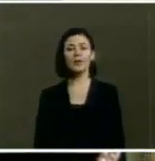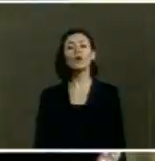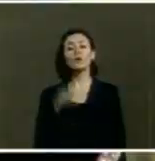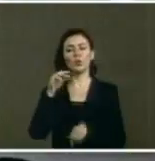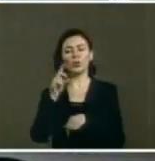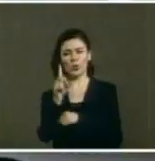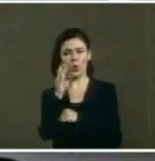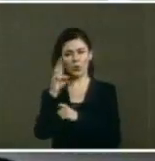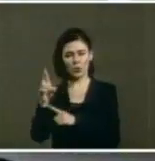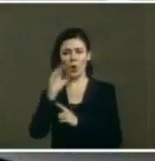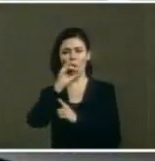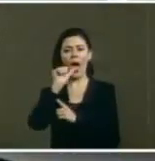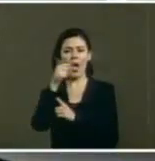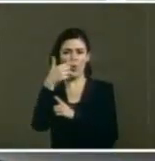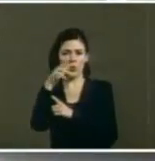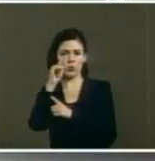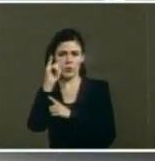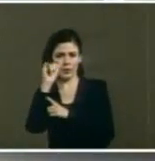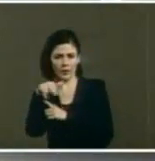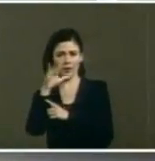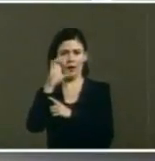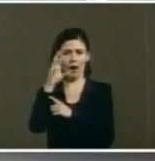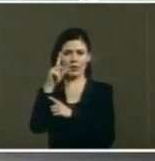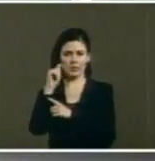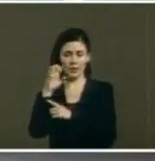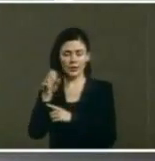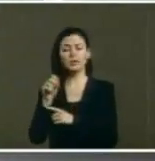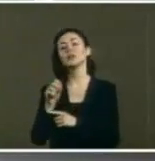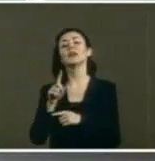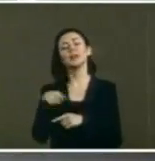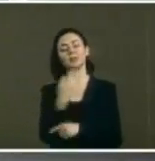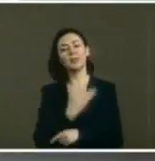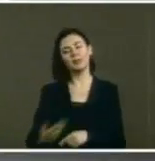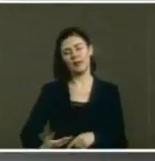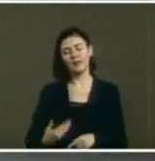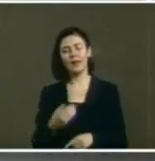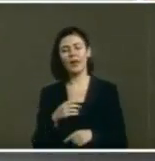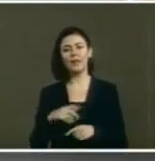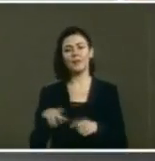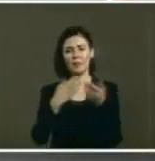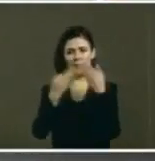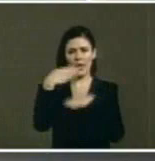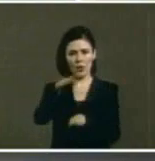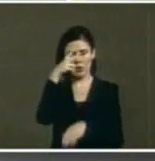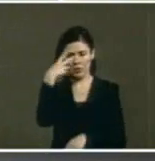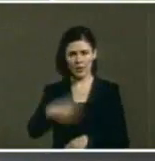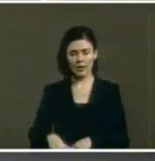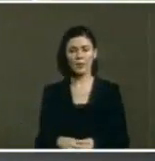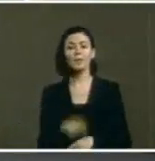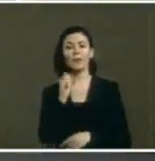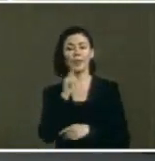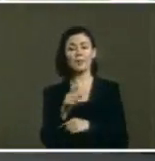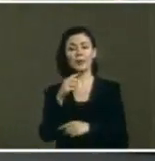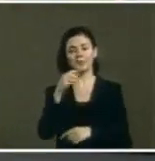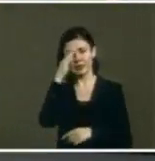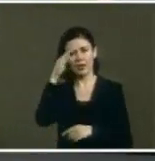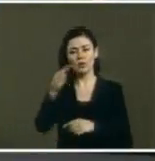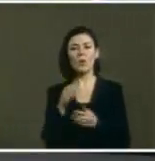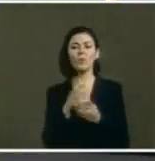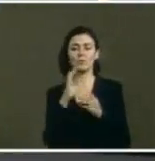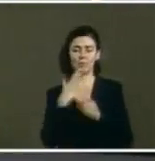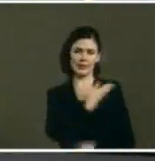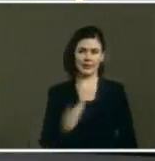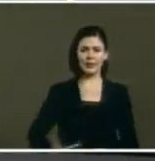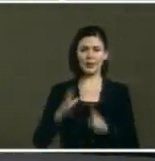Carstens, gobernador del Banco de México. Doctor Raúl Plasencia Villanueva, presidente de la Comisión Nacional de Derechos Humanos.